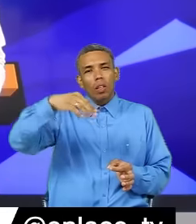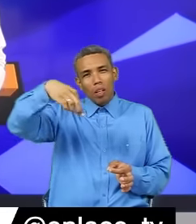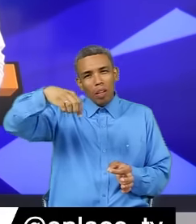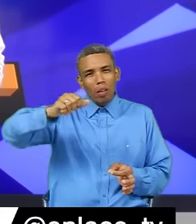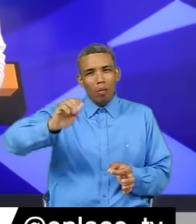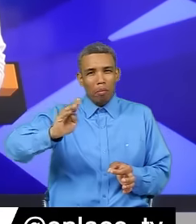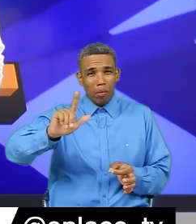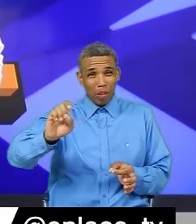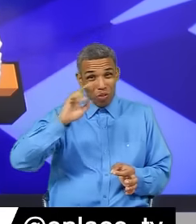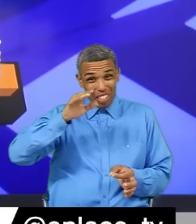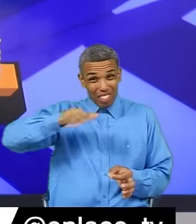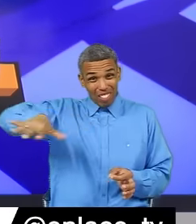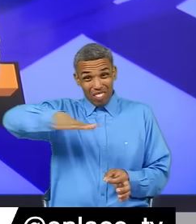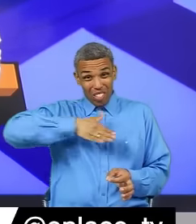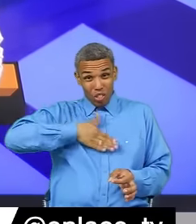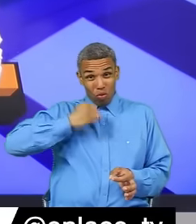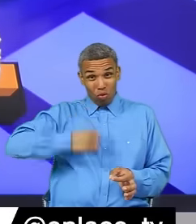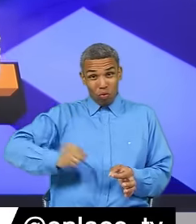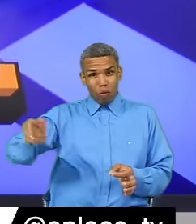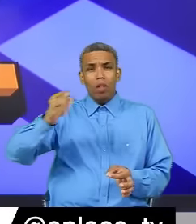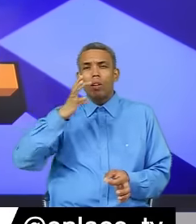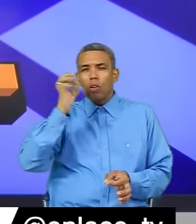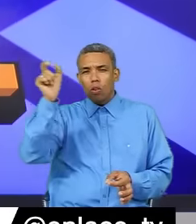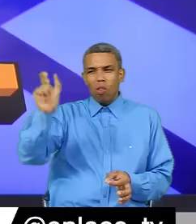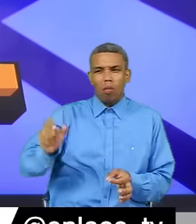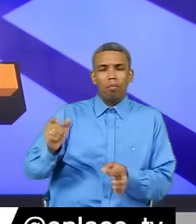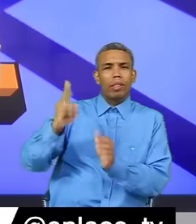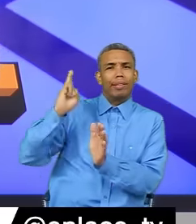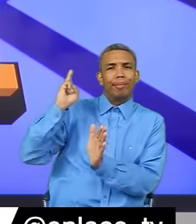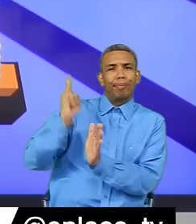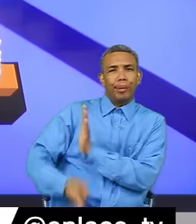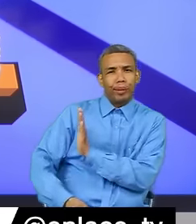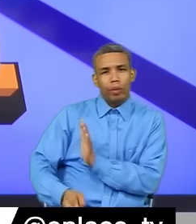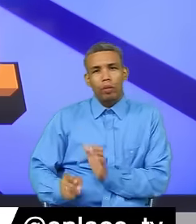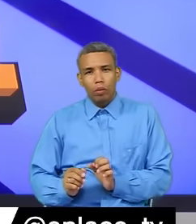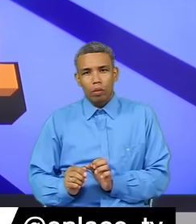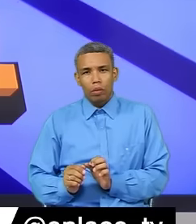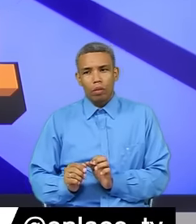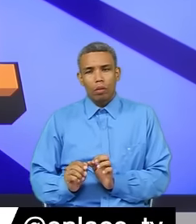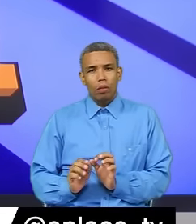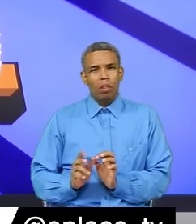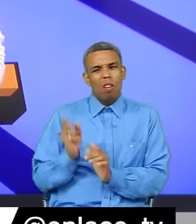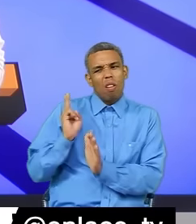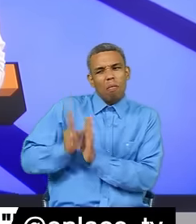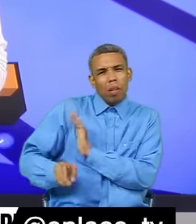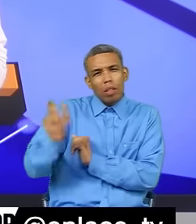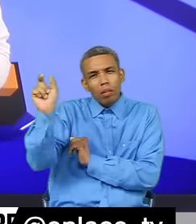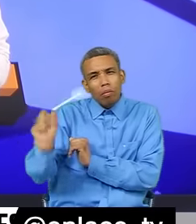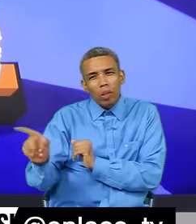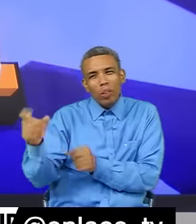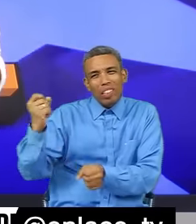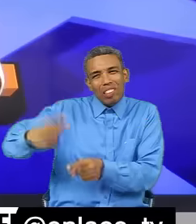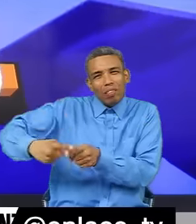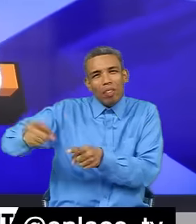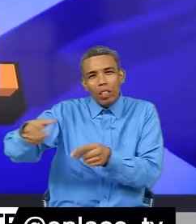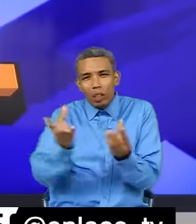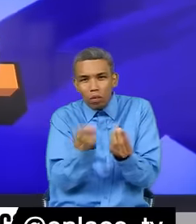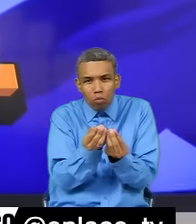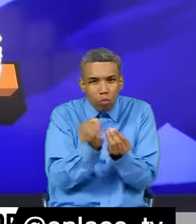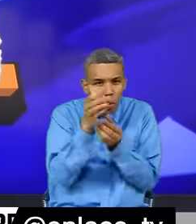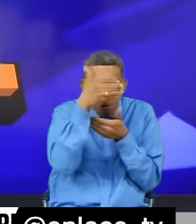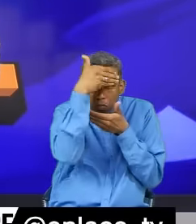ocupaba como mototaxista, es relacionado con pertenecer al Clan del Golfo. En otras noticias, sigue la